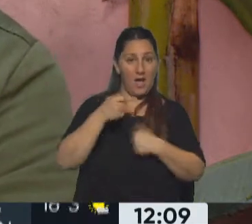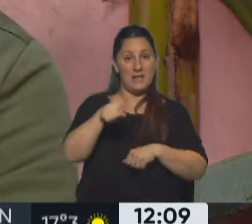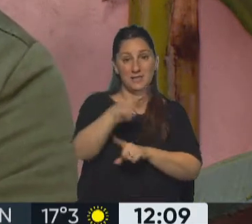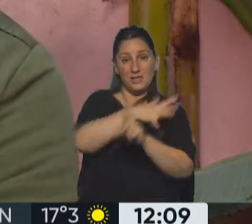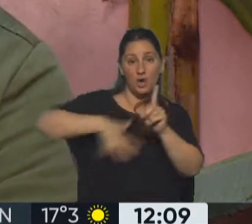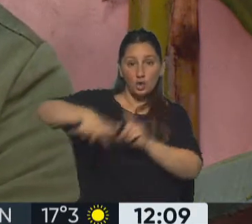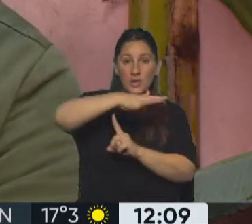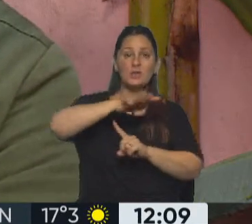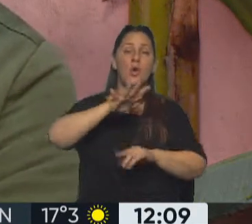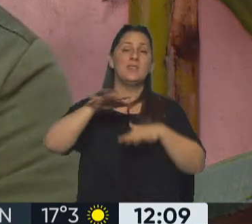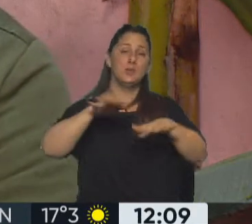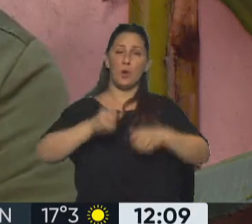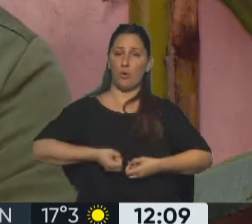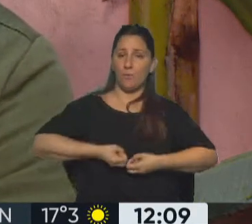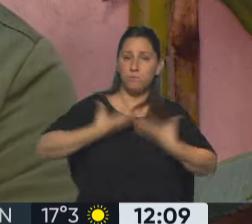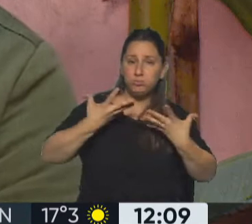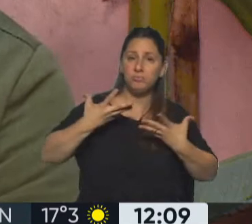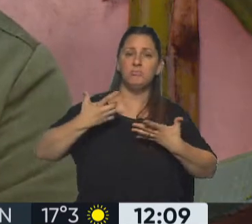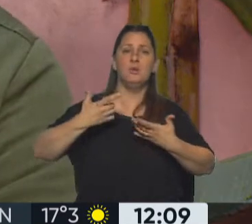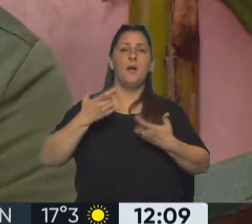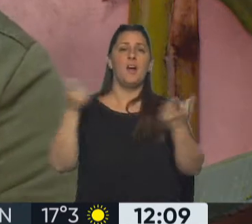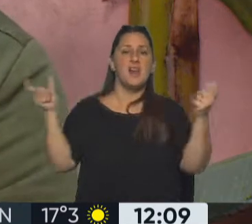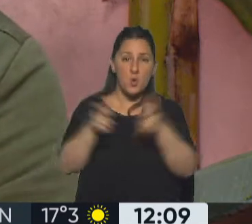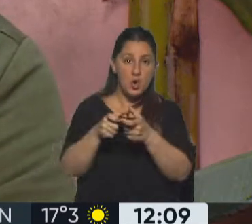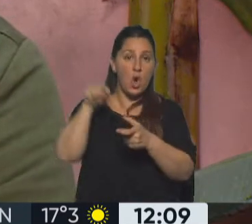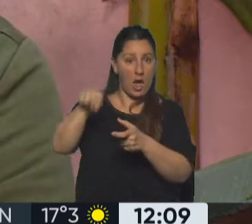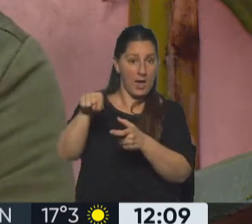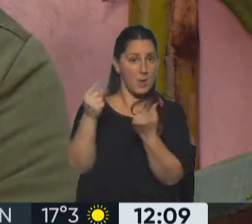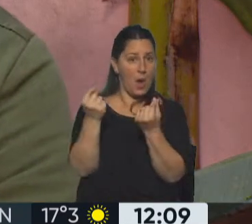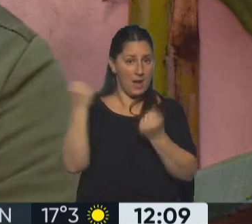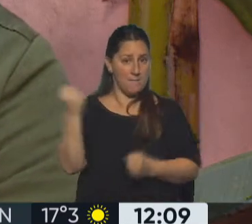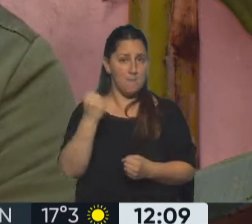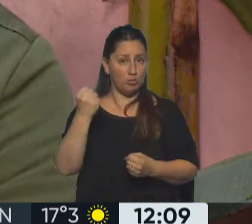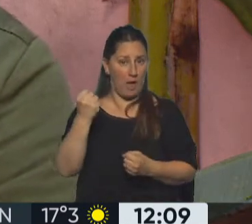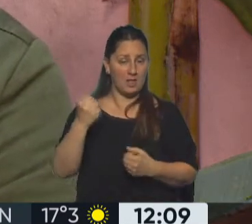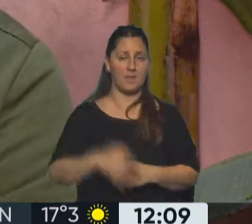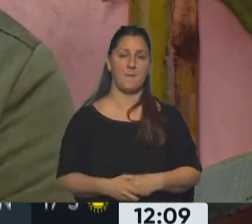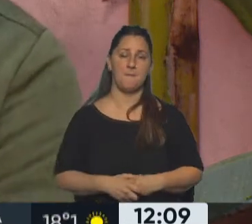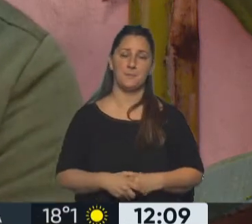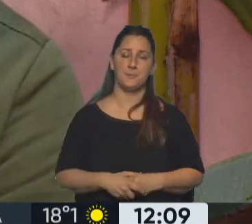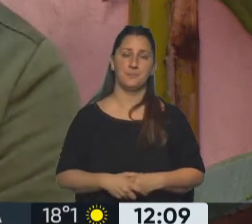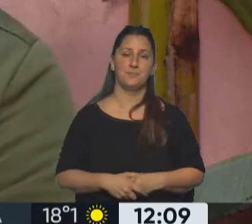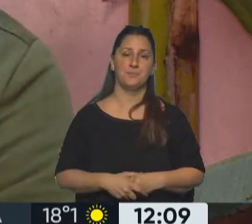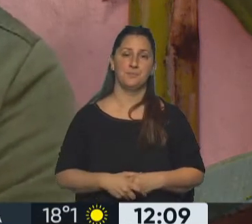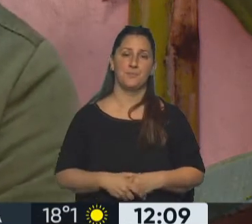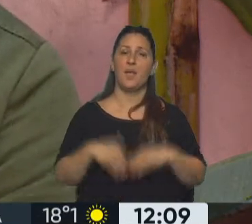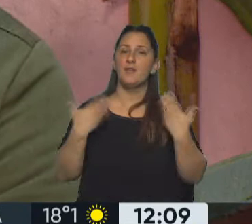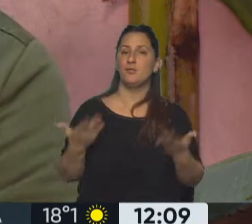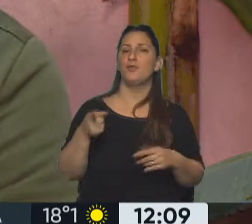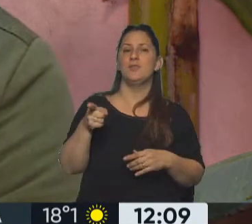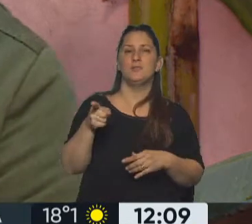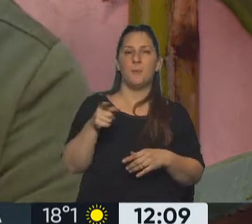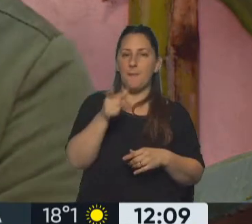libertad de expresión, su derecho a asociación, su derecho a reunión también tiene un valor importante, ¿no? Entonces ni siquiera está habilitada